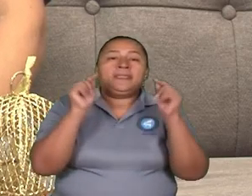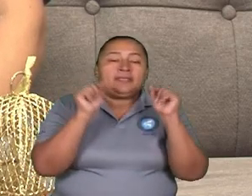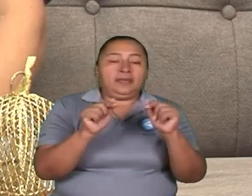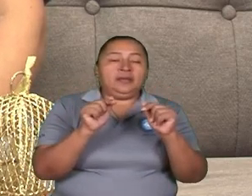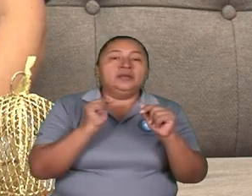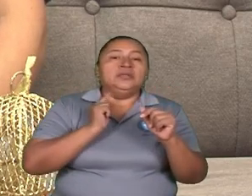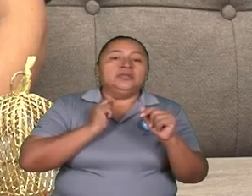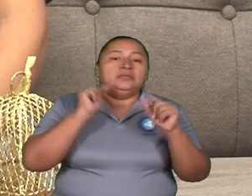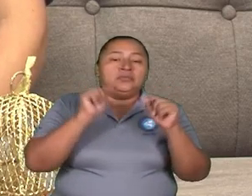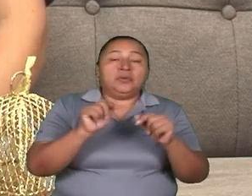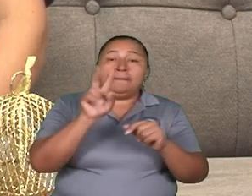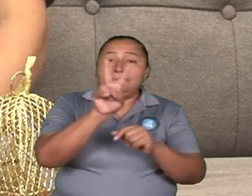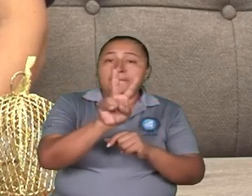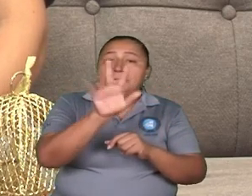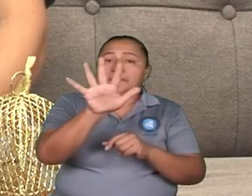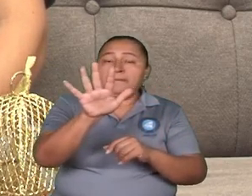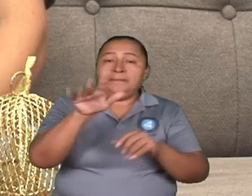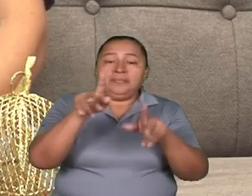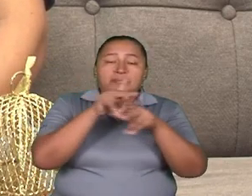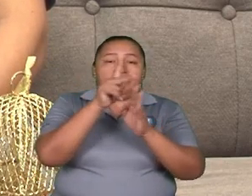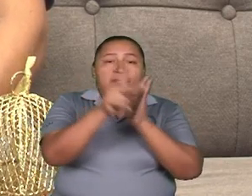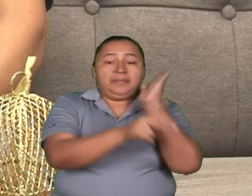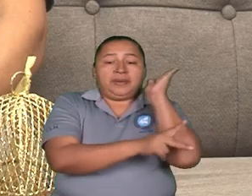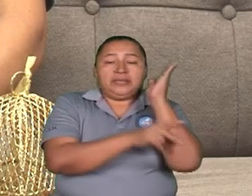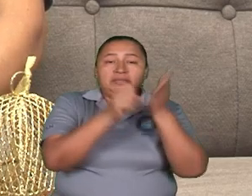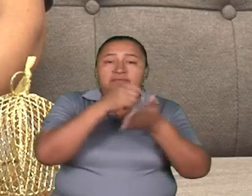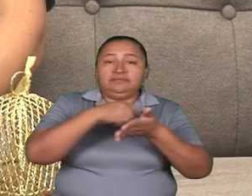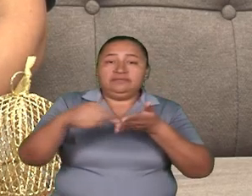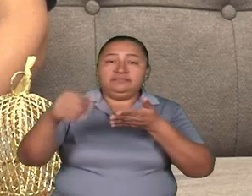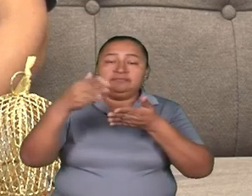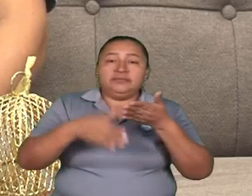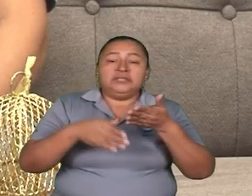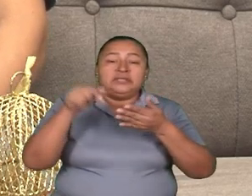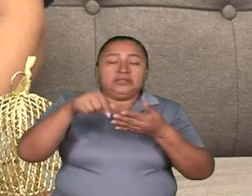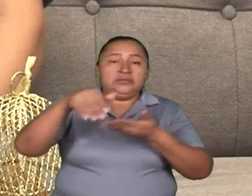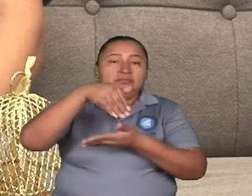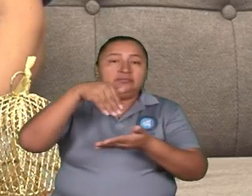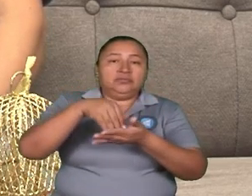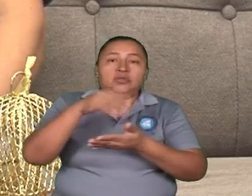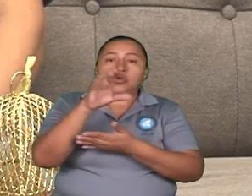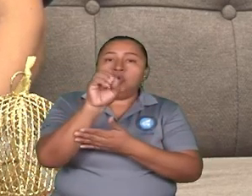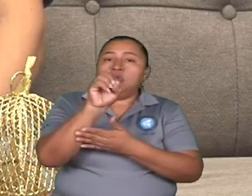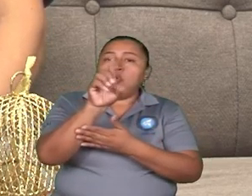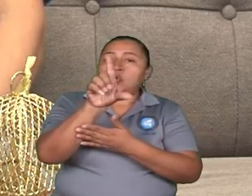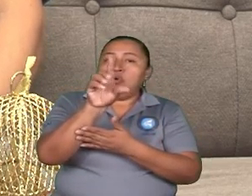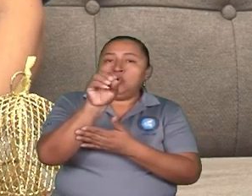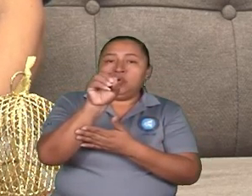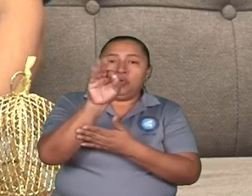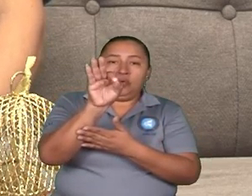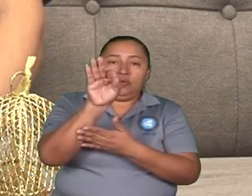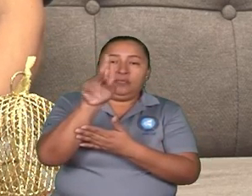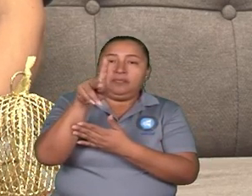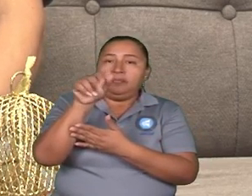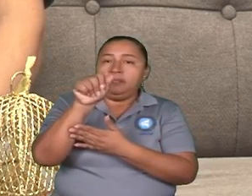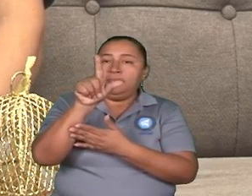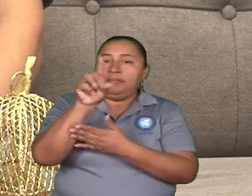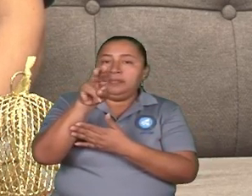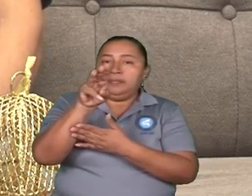exitoso. Y te voy a comentar otra actividad que ayer cerramos también, cerramos